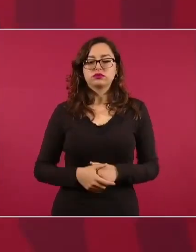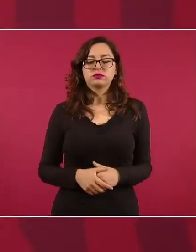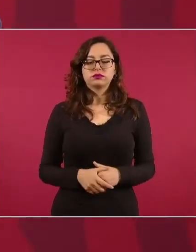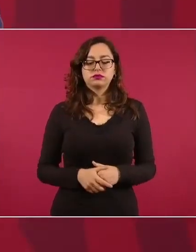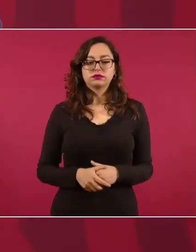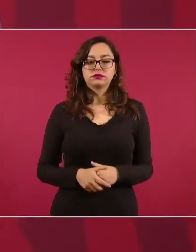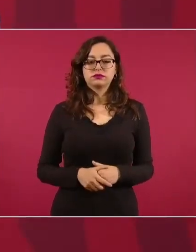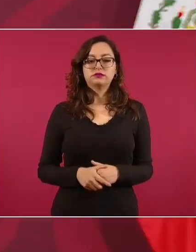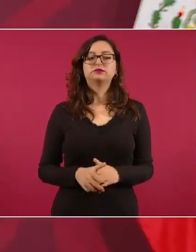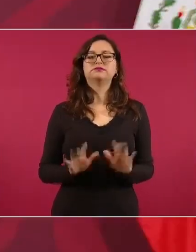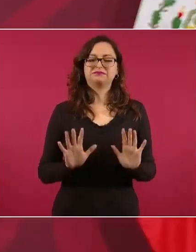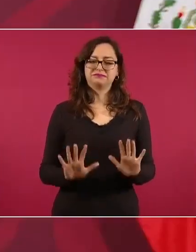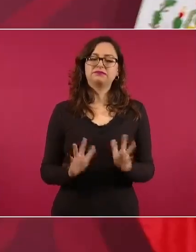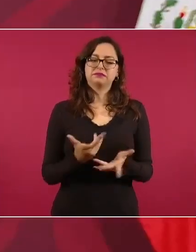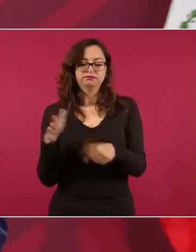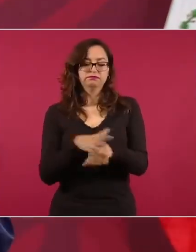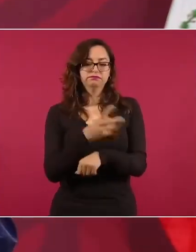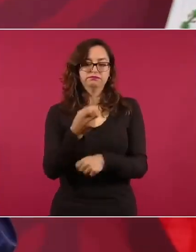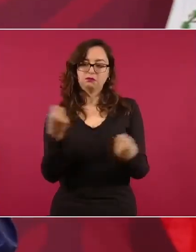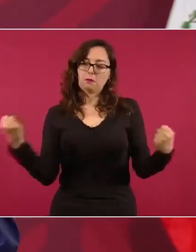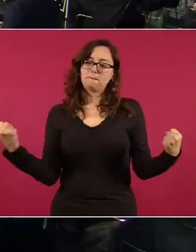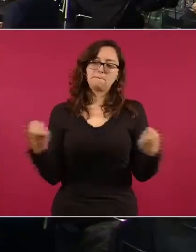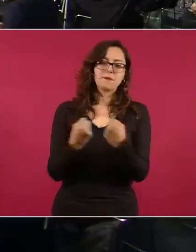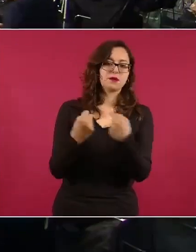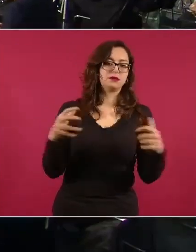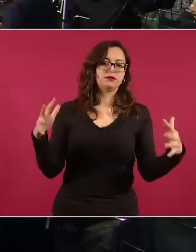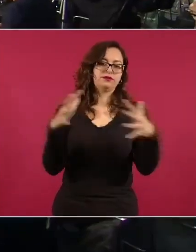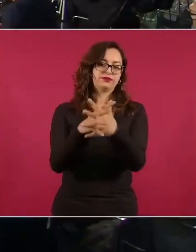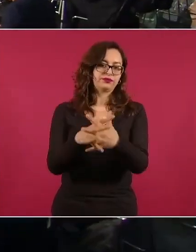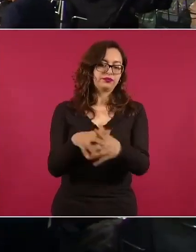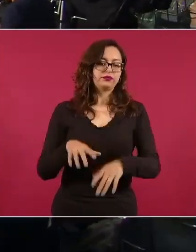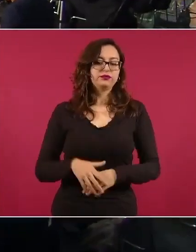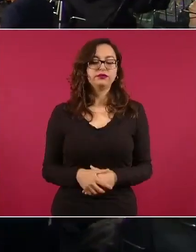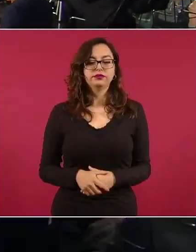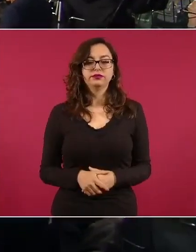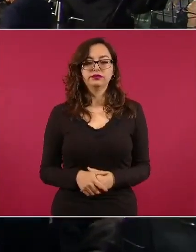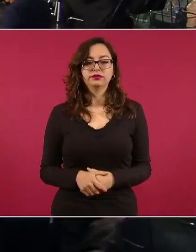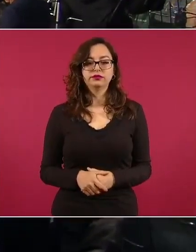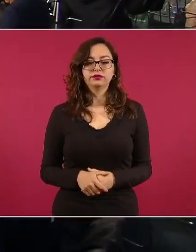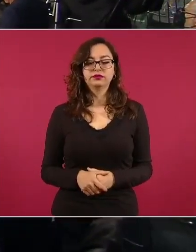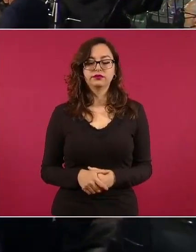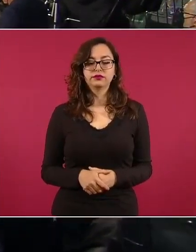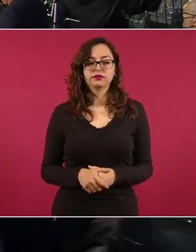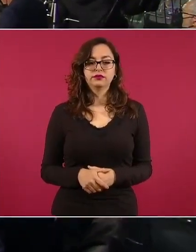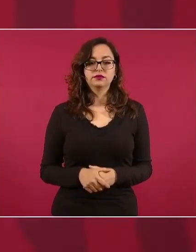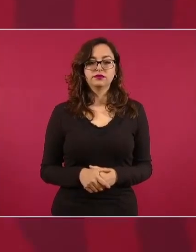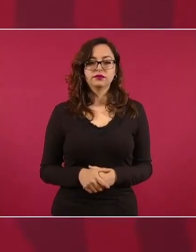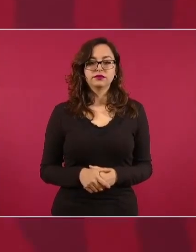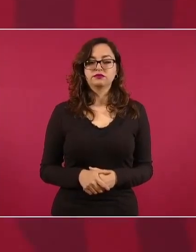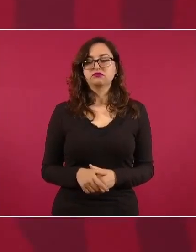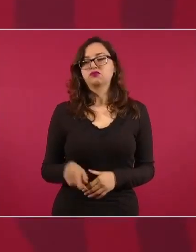vehículos, pero vamos a esperar el informe. ¿Detrás de esta acción? Se habla de una